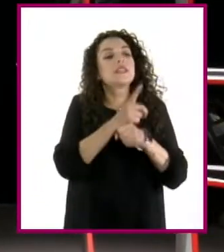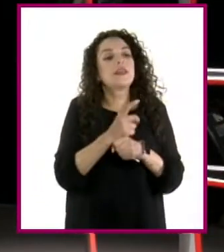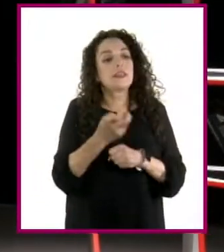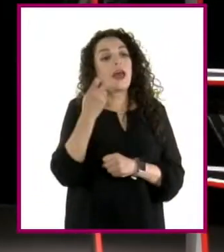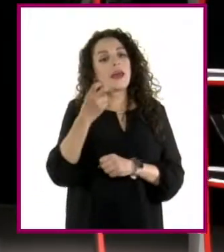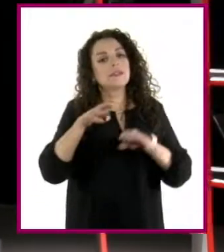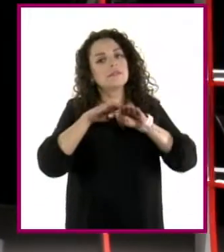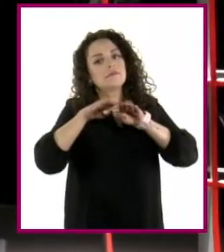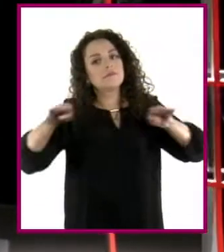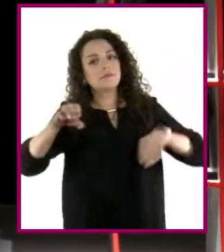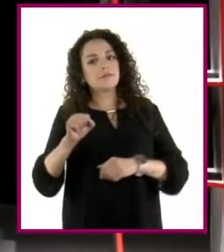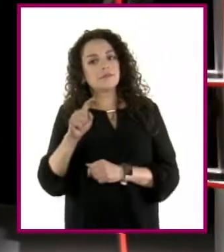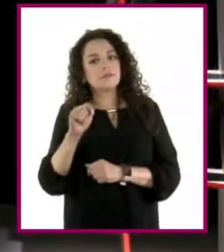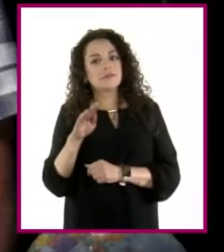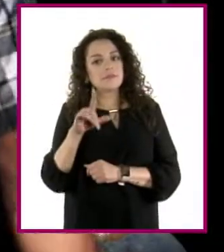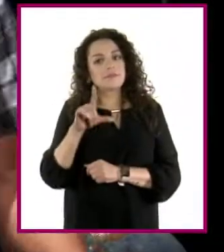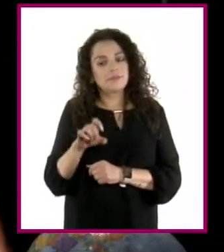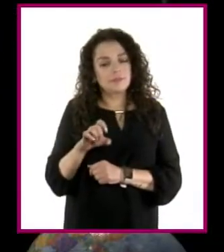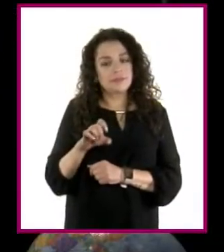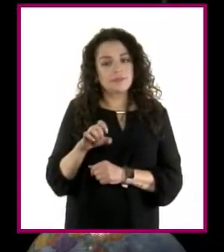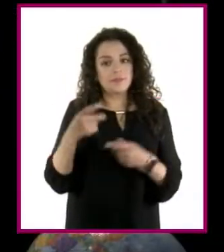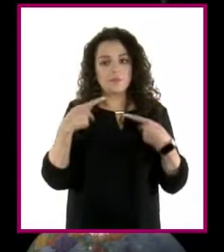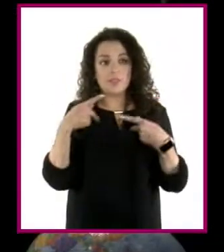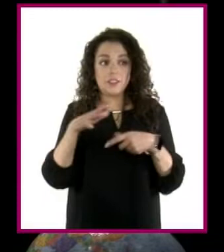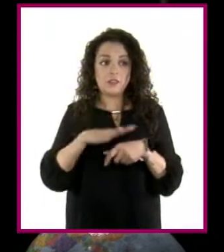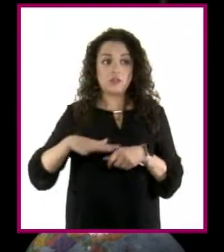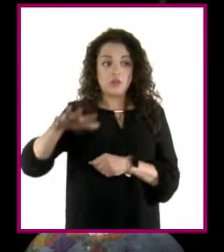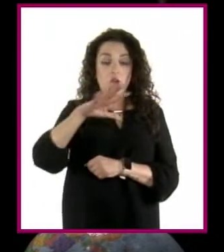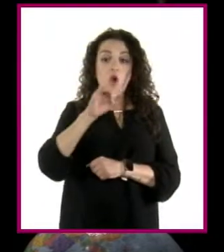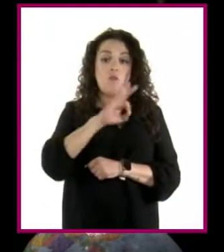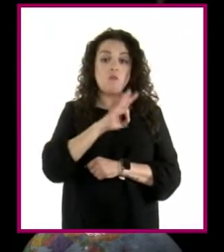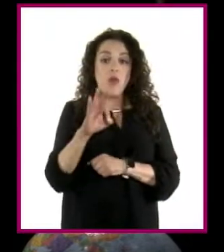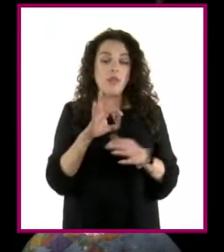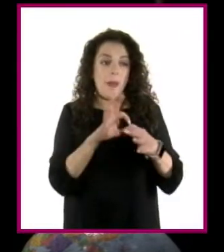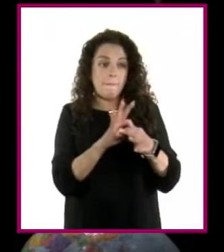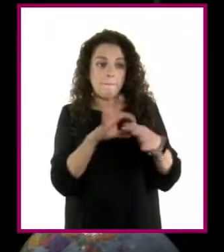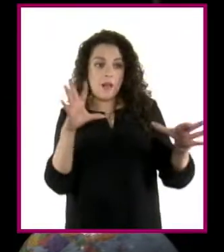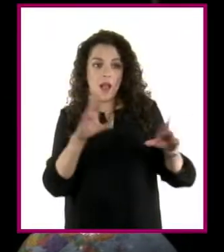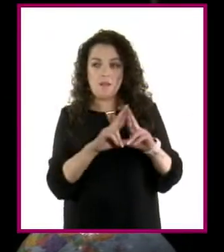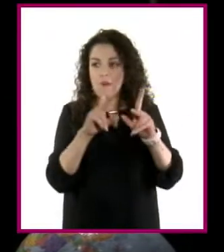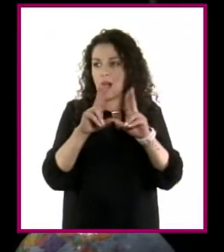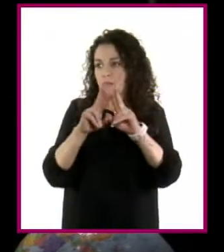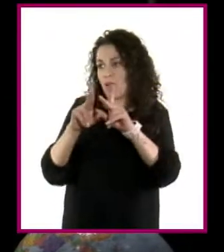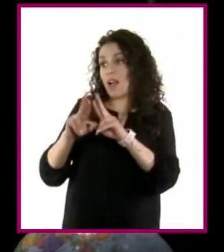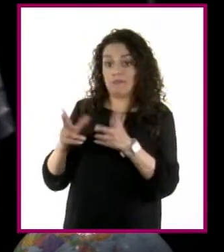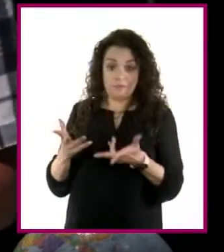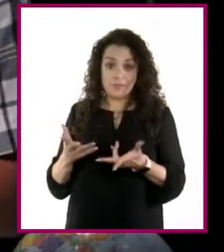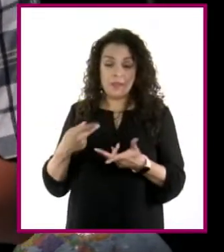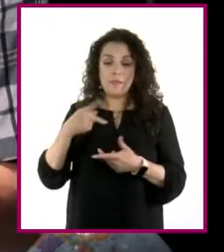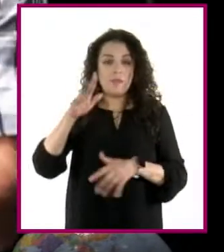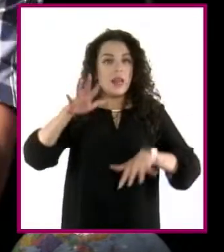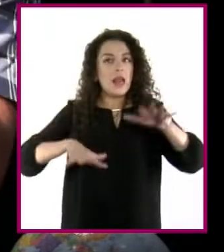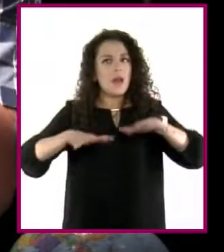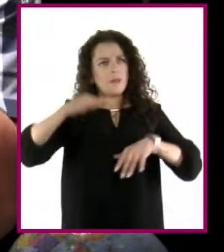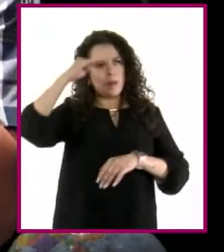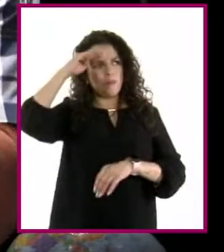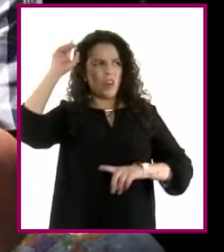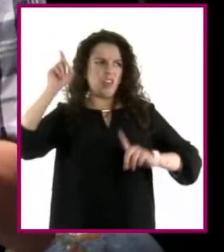las sociedades y que las destruye? Pero también hay quienes dudan de que la solidaridad pueda